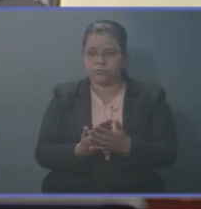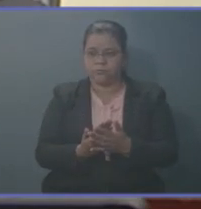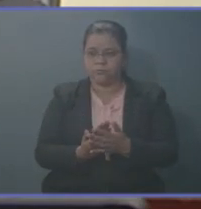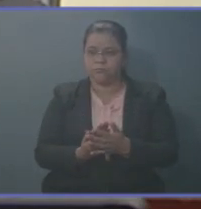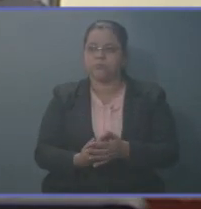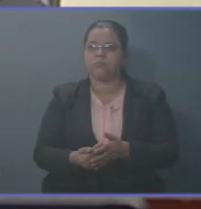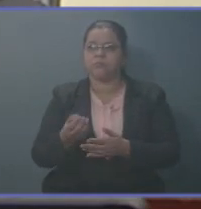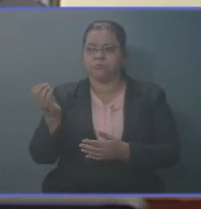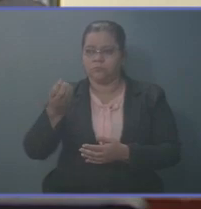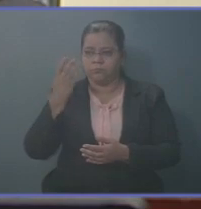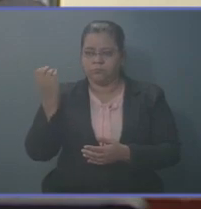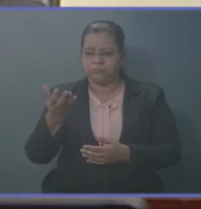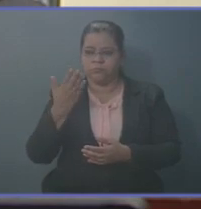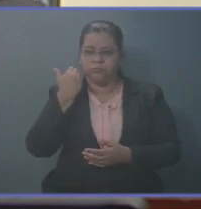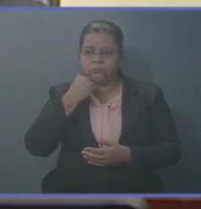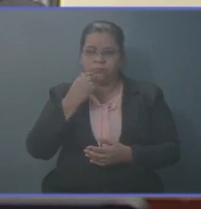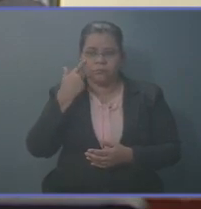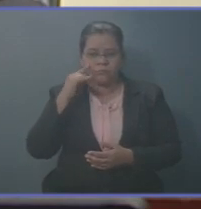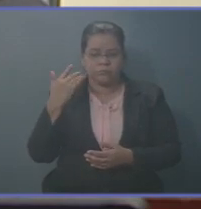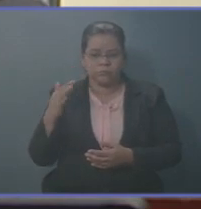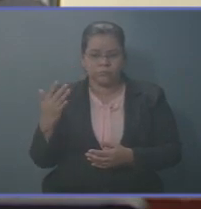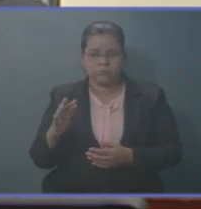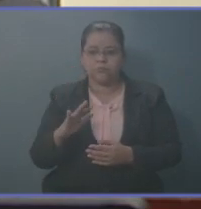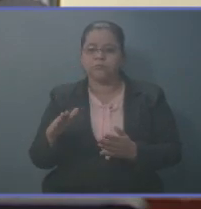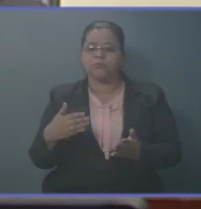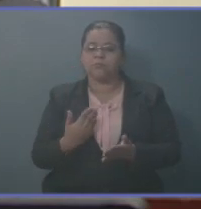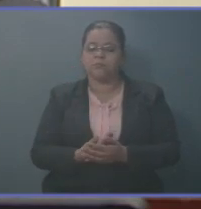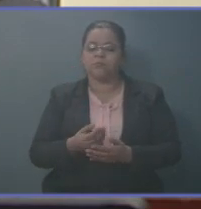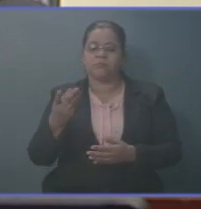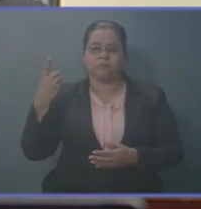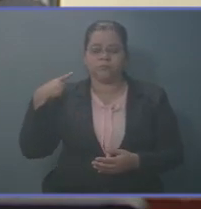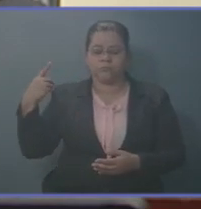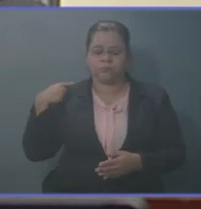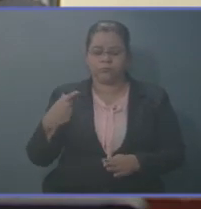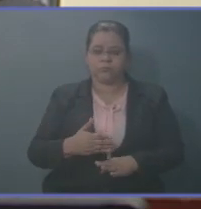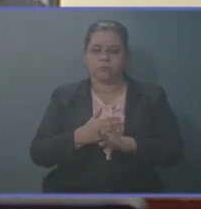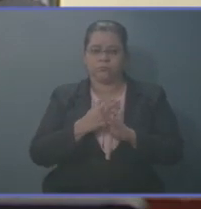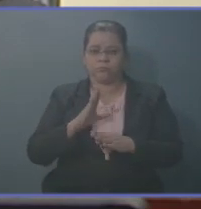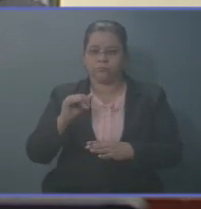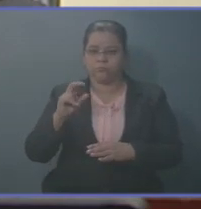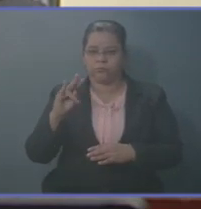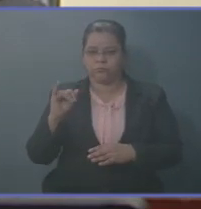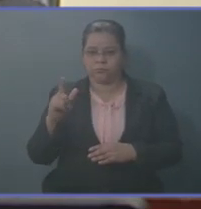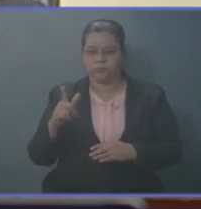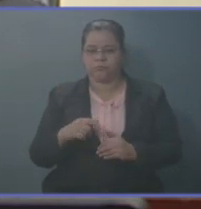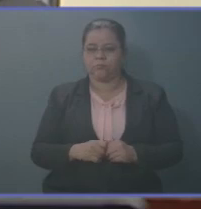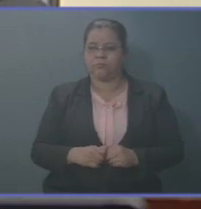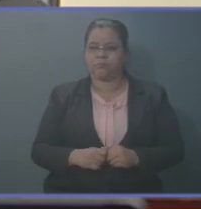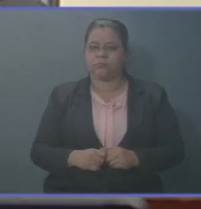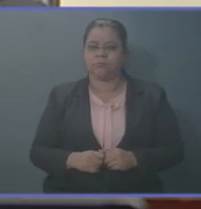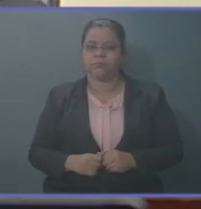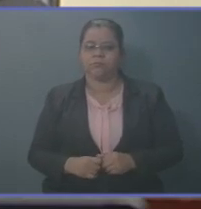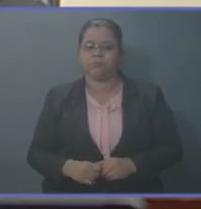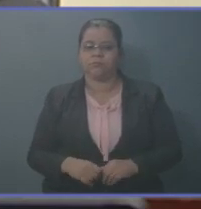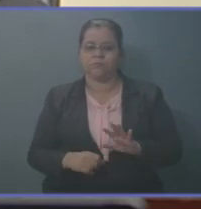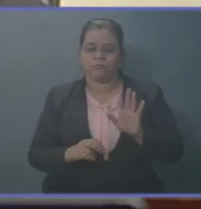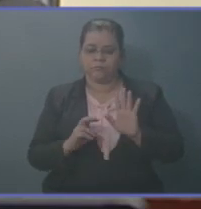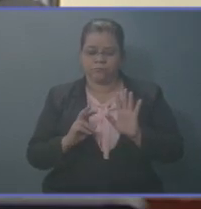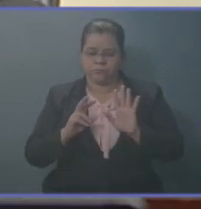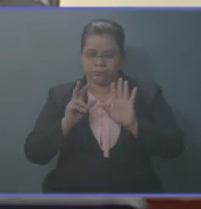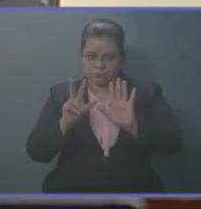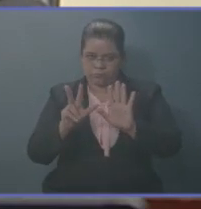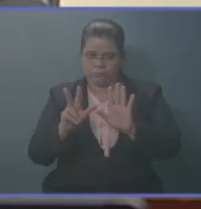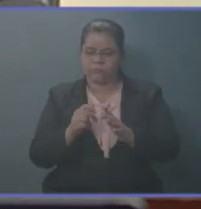evidencia de riesgo o peligro y la ponderación que haga el Director General de Protección Civil, Prevención y Mitigación de Desastres. Romanos